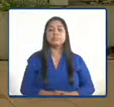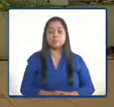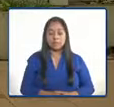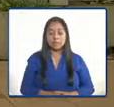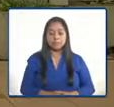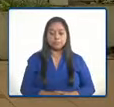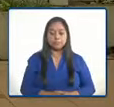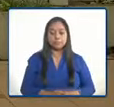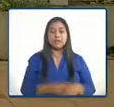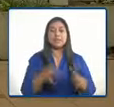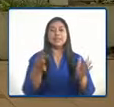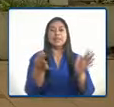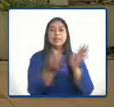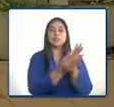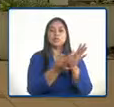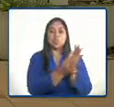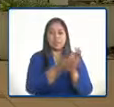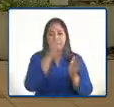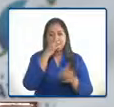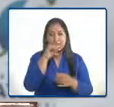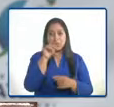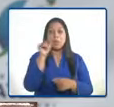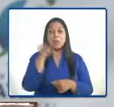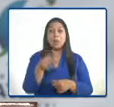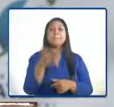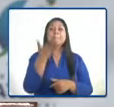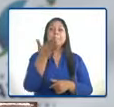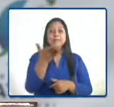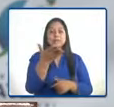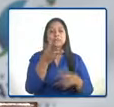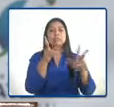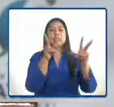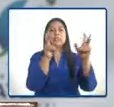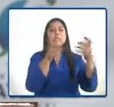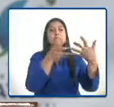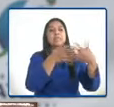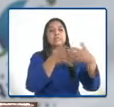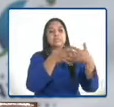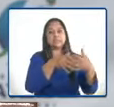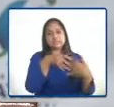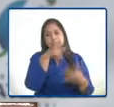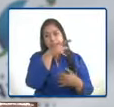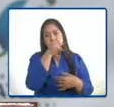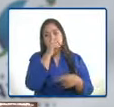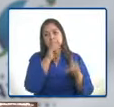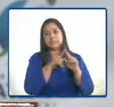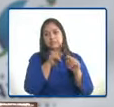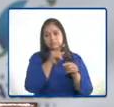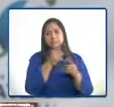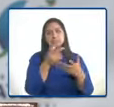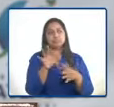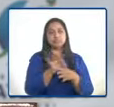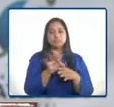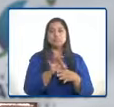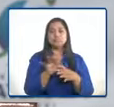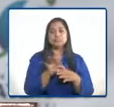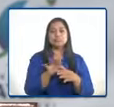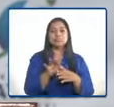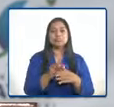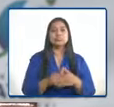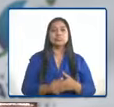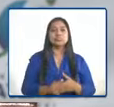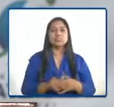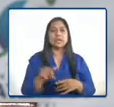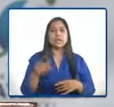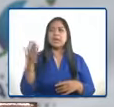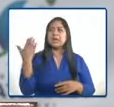de Tapachula fue pedido por el sector empresarial. Realmente está funcionando. Apenas lo abrimos